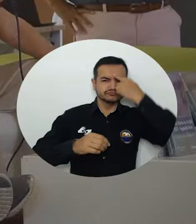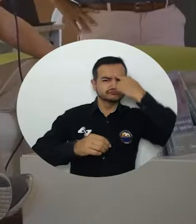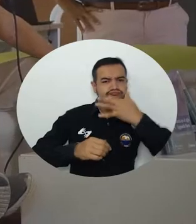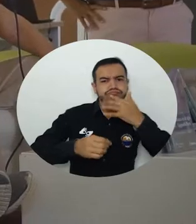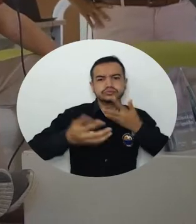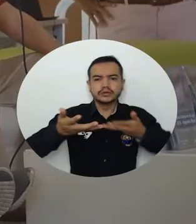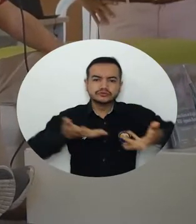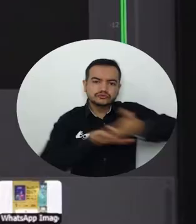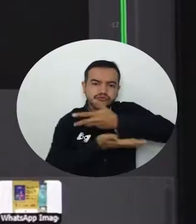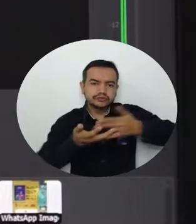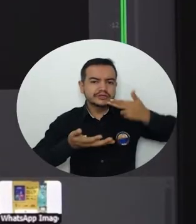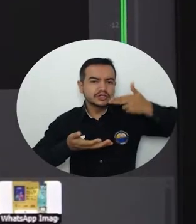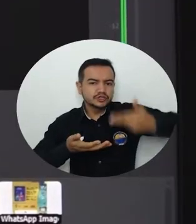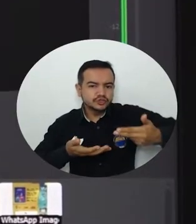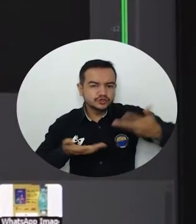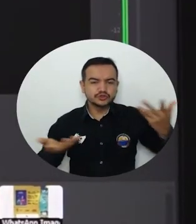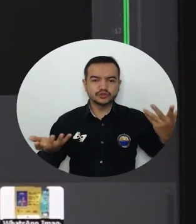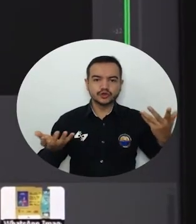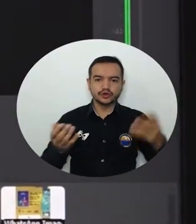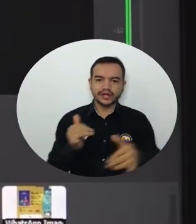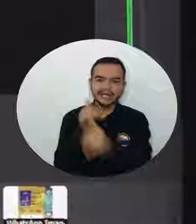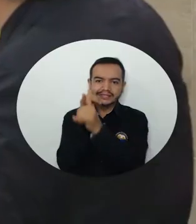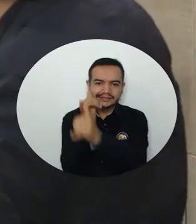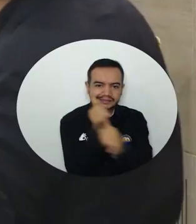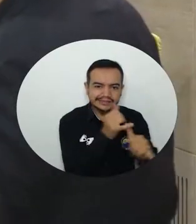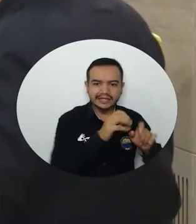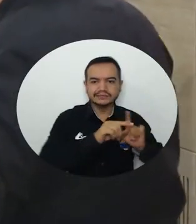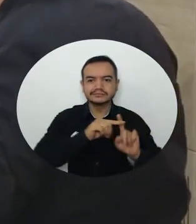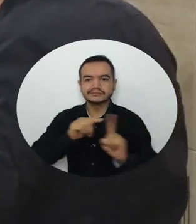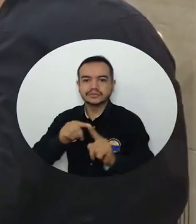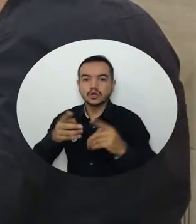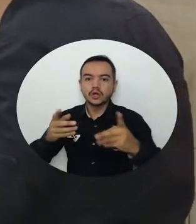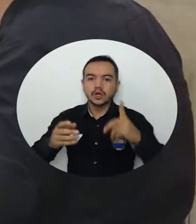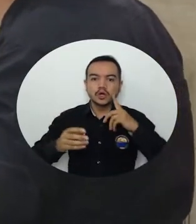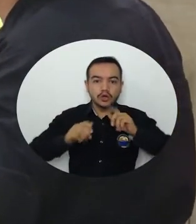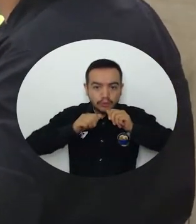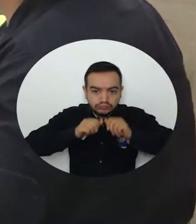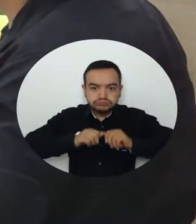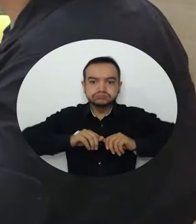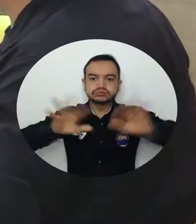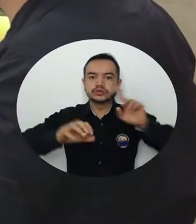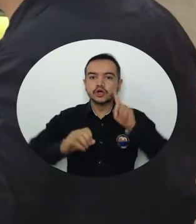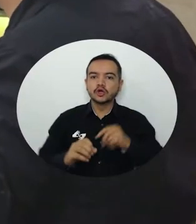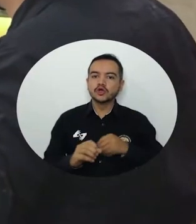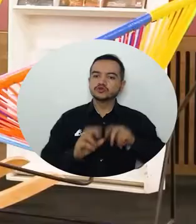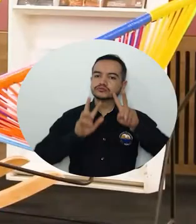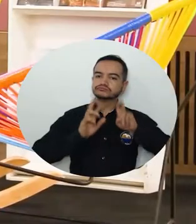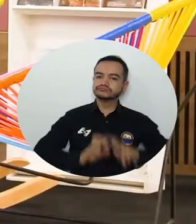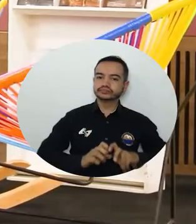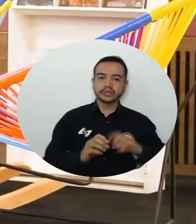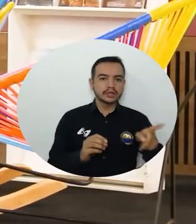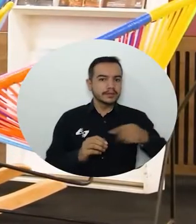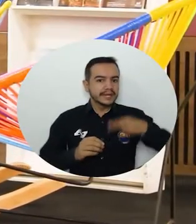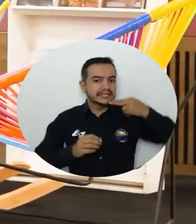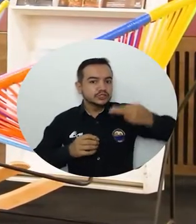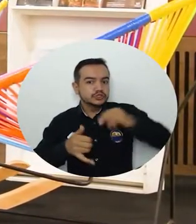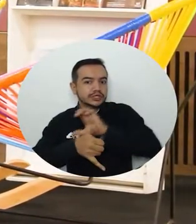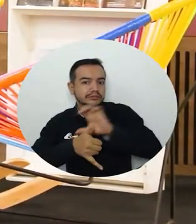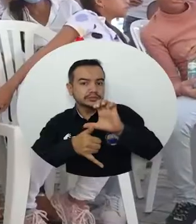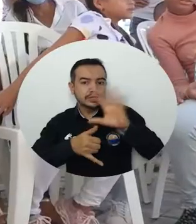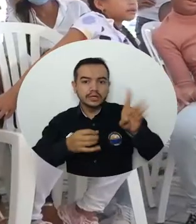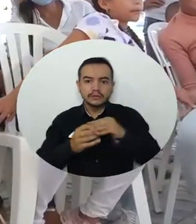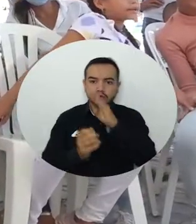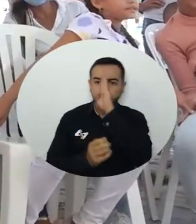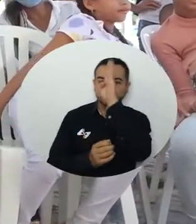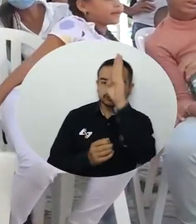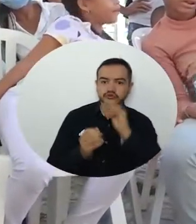samaria, proyección de las ingenierías, responsabilidad de comunicación en la divulgación científica, narrativas del Caribe, hábitos